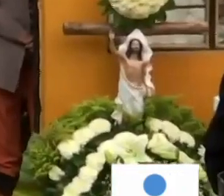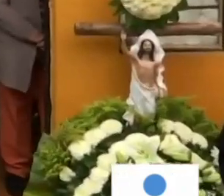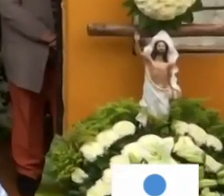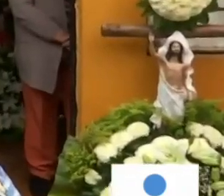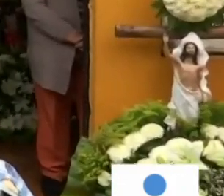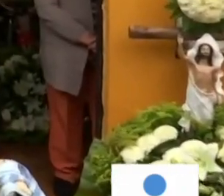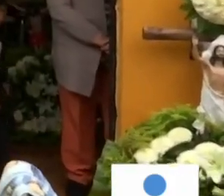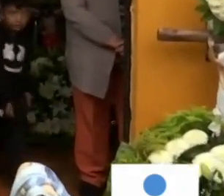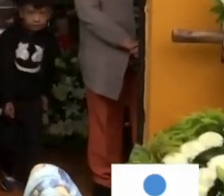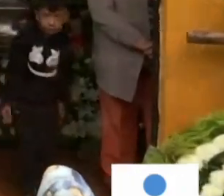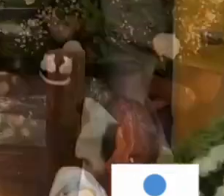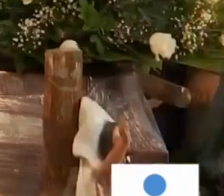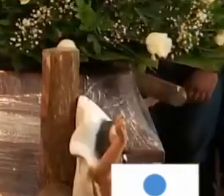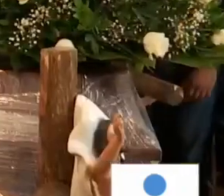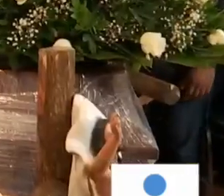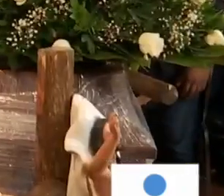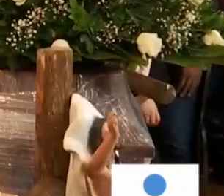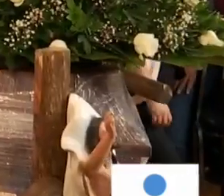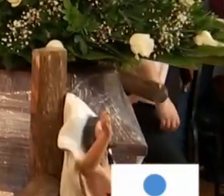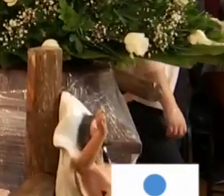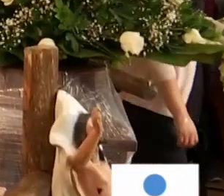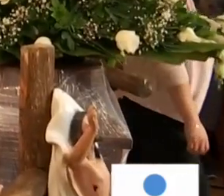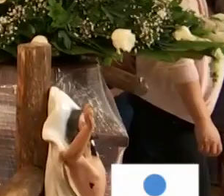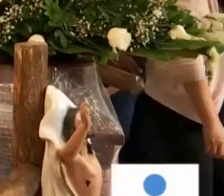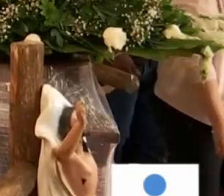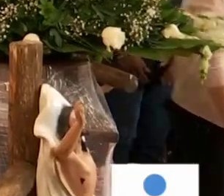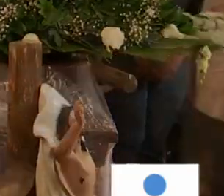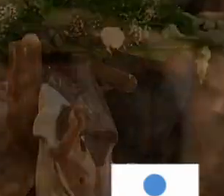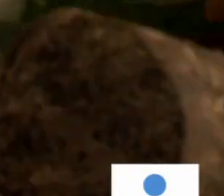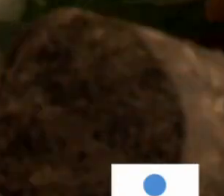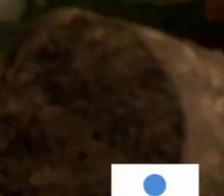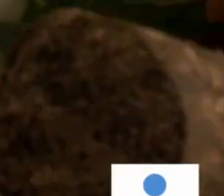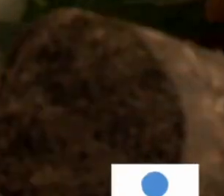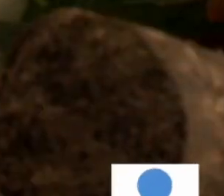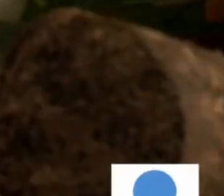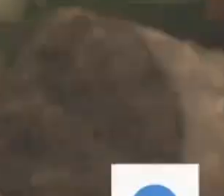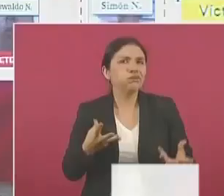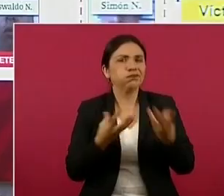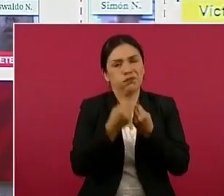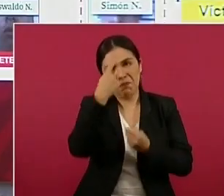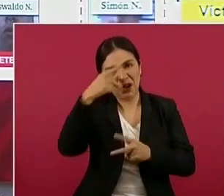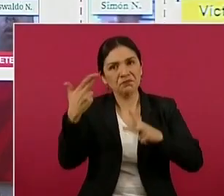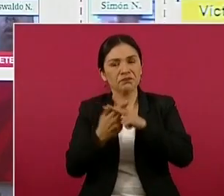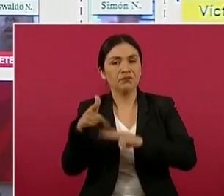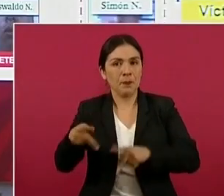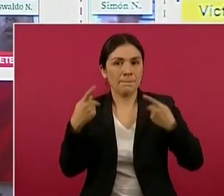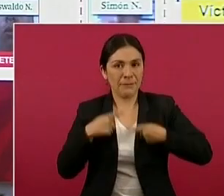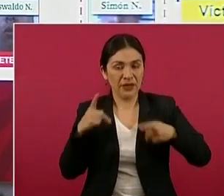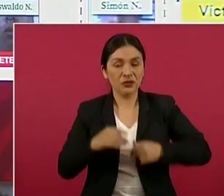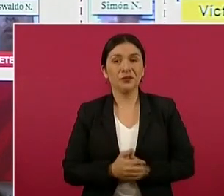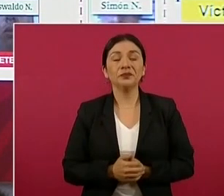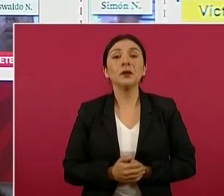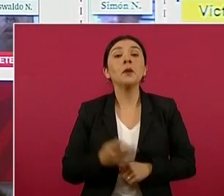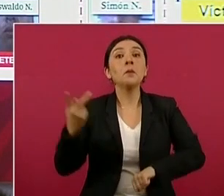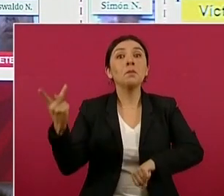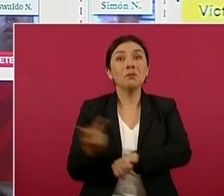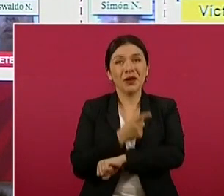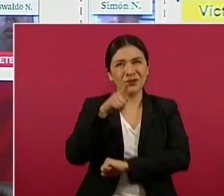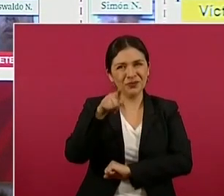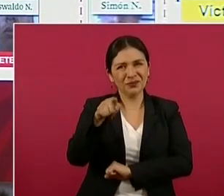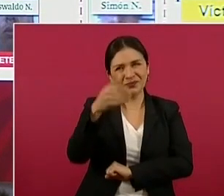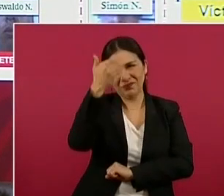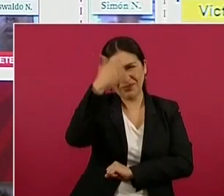indagatorias. Esto fue lo que dijo sobre los motivos del crimen. El hinchamiento, como ustedes